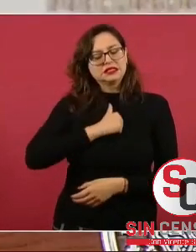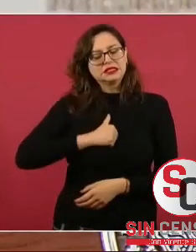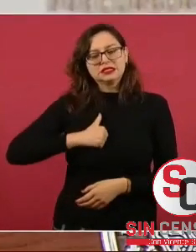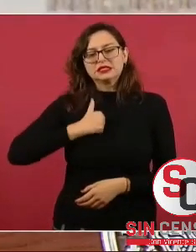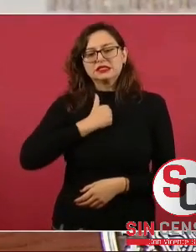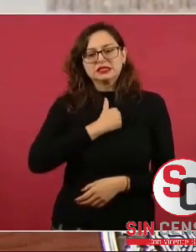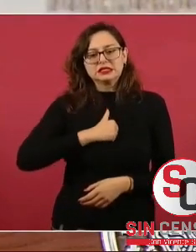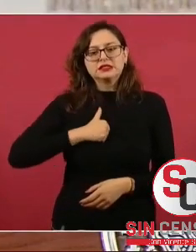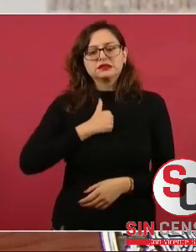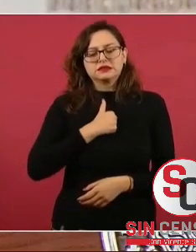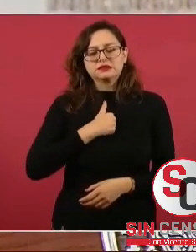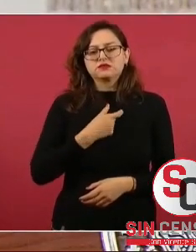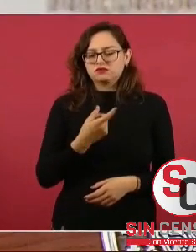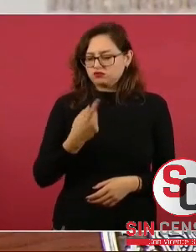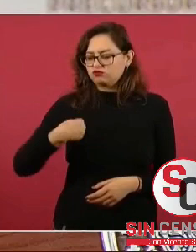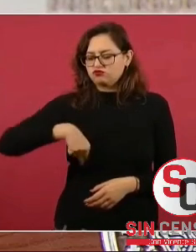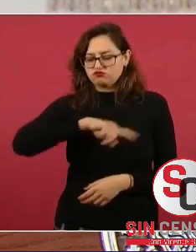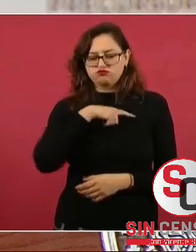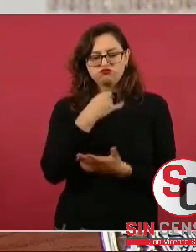de atraer